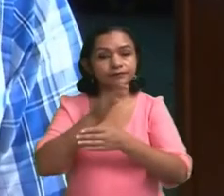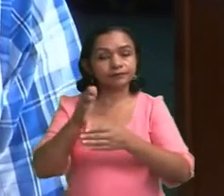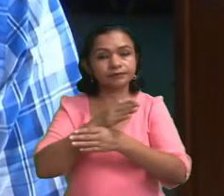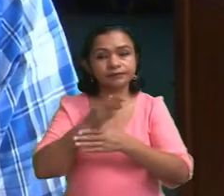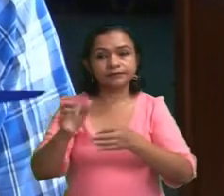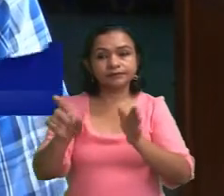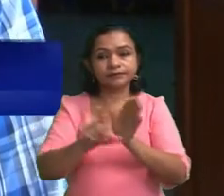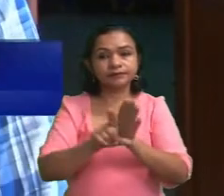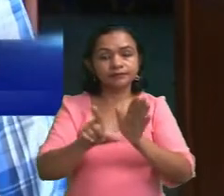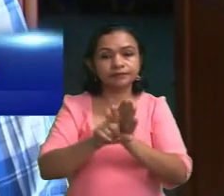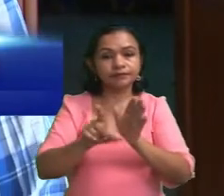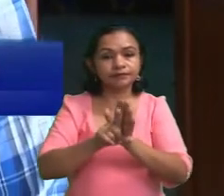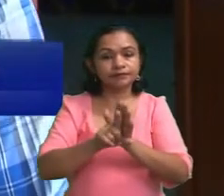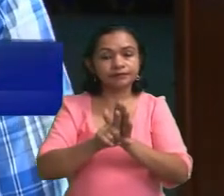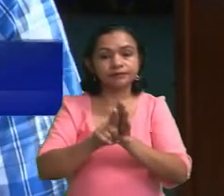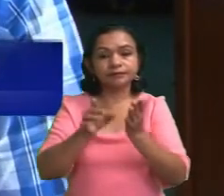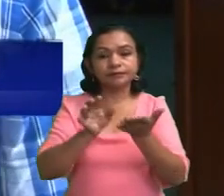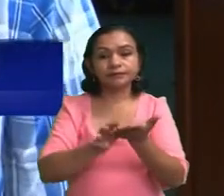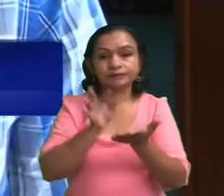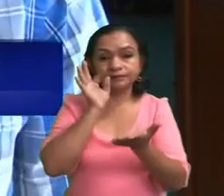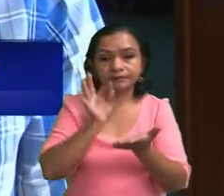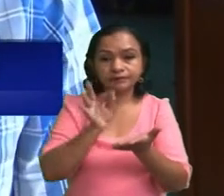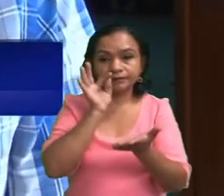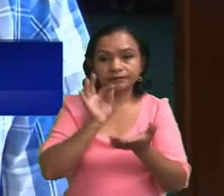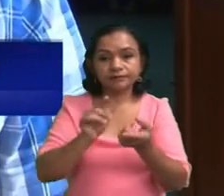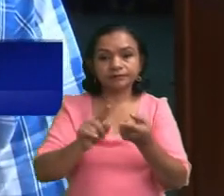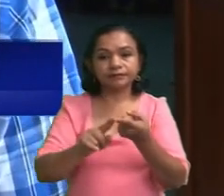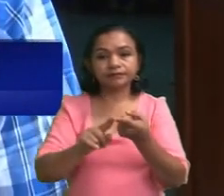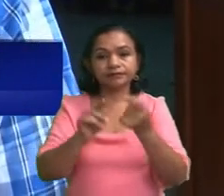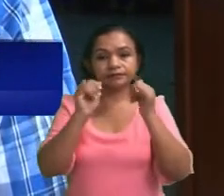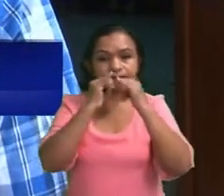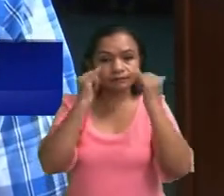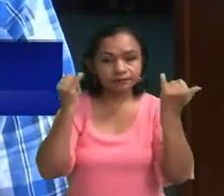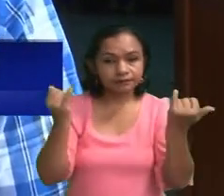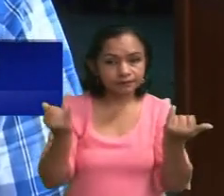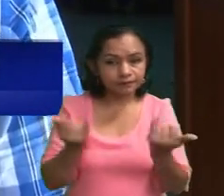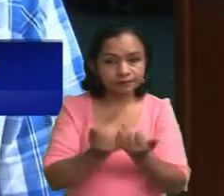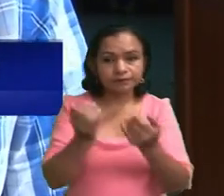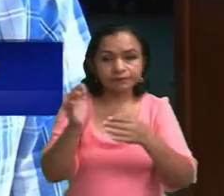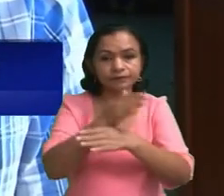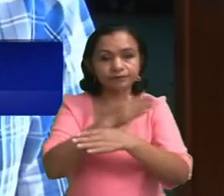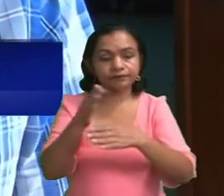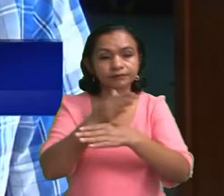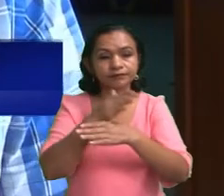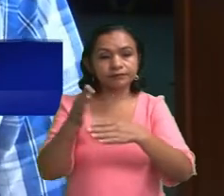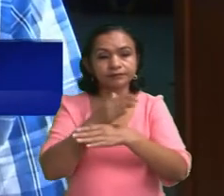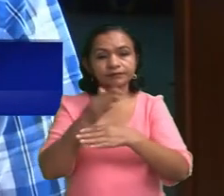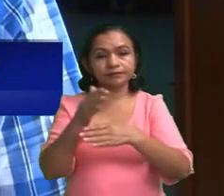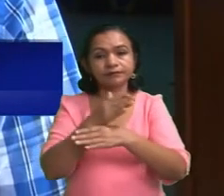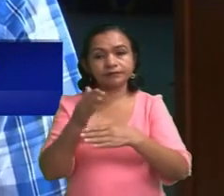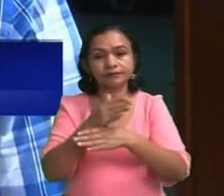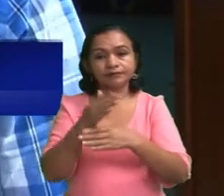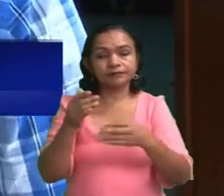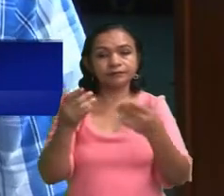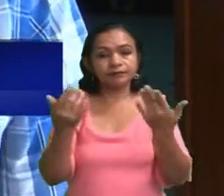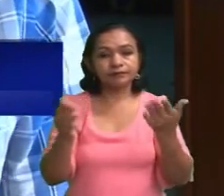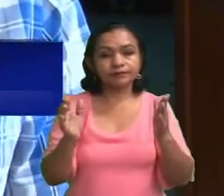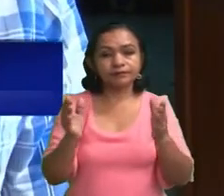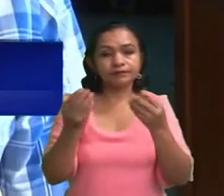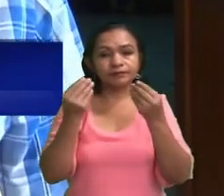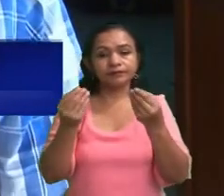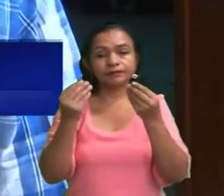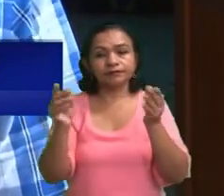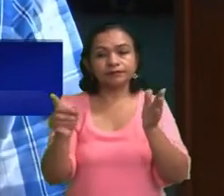por ejemplo, relacionadas con la caficultura, instrumentos internacionales de diferente tipo, entre ellos sobre pesca y acuicultura. O sea, hay